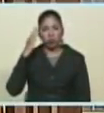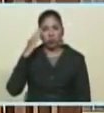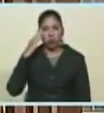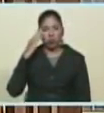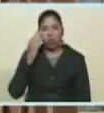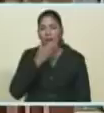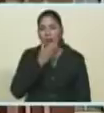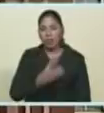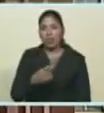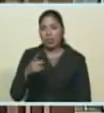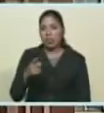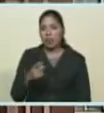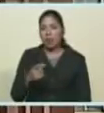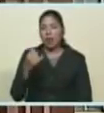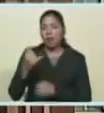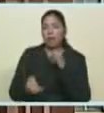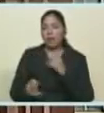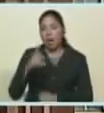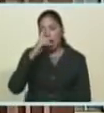es importante,